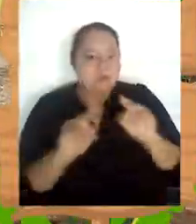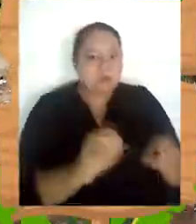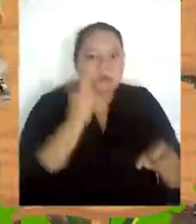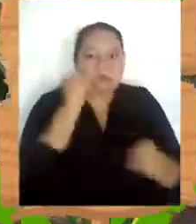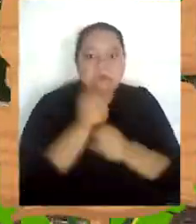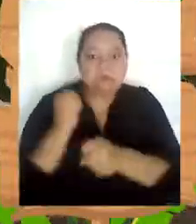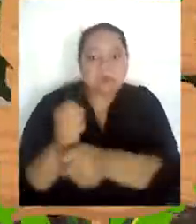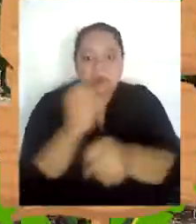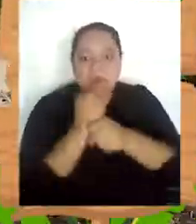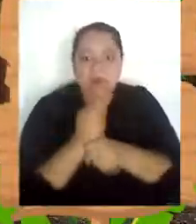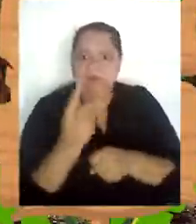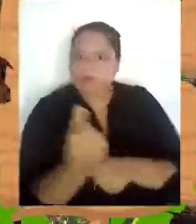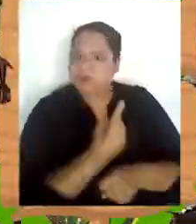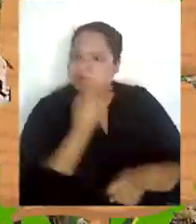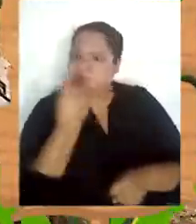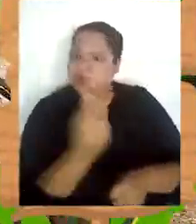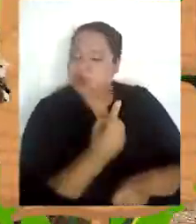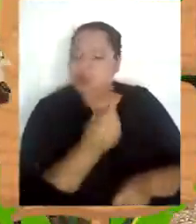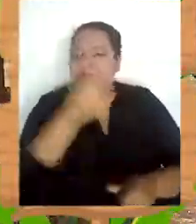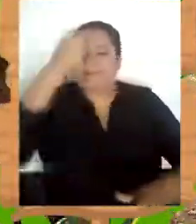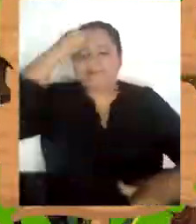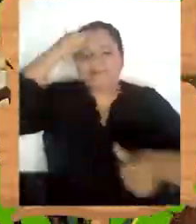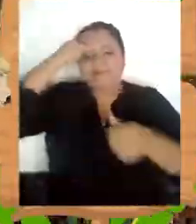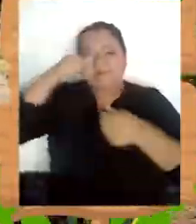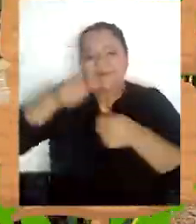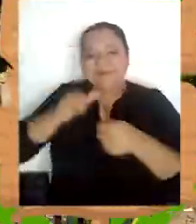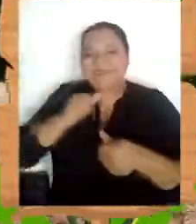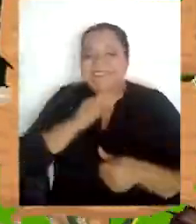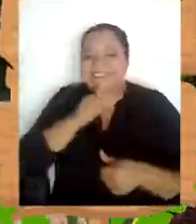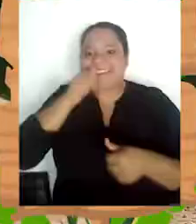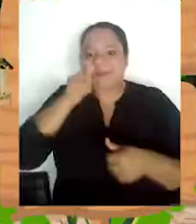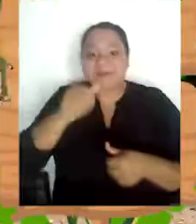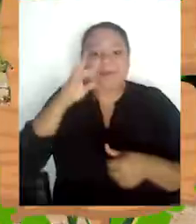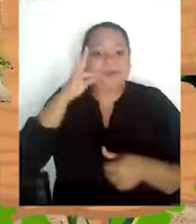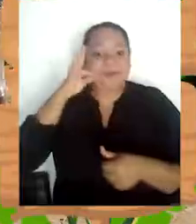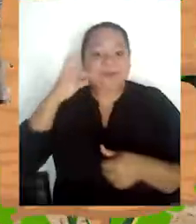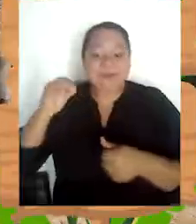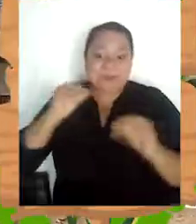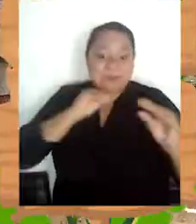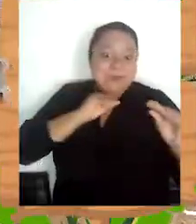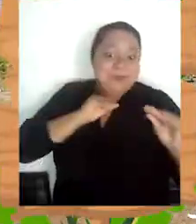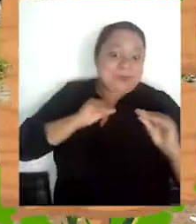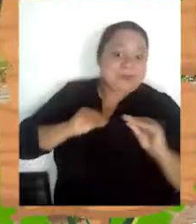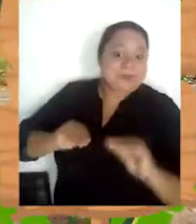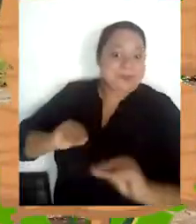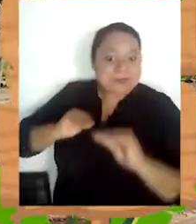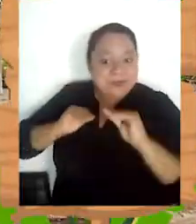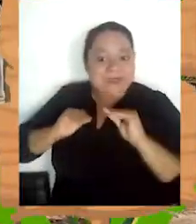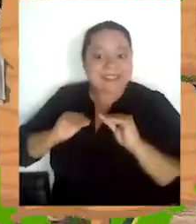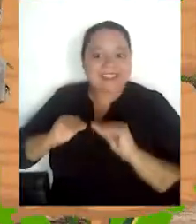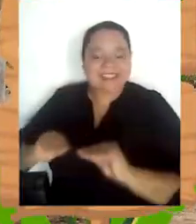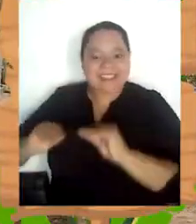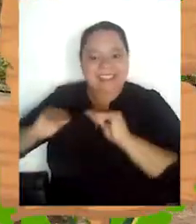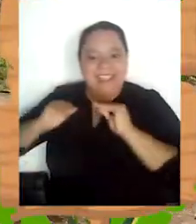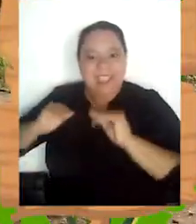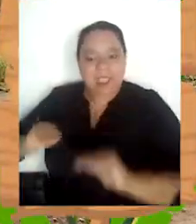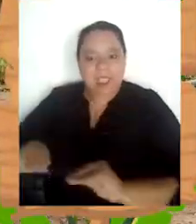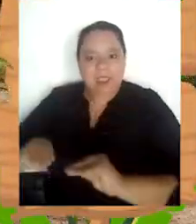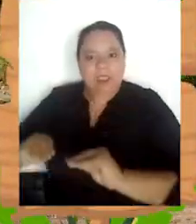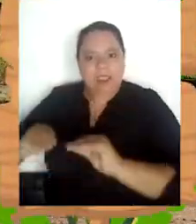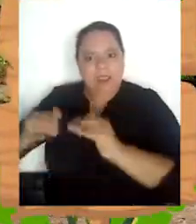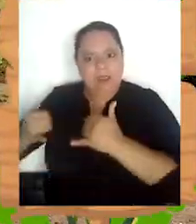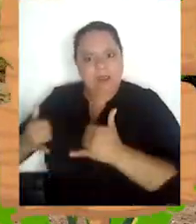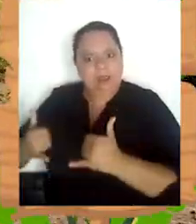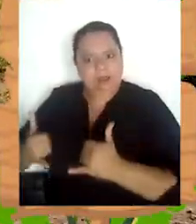trabaja, recuerda lo que su abuela y su tío le han enseñado. De esa manera es que Ezequiel